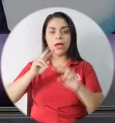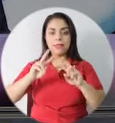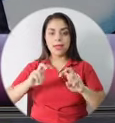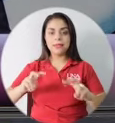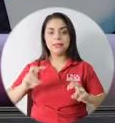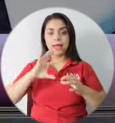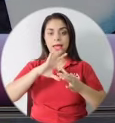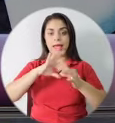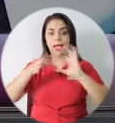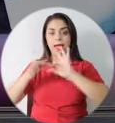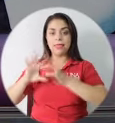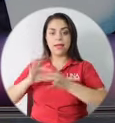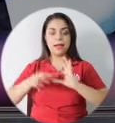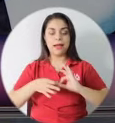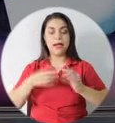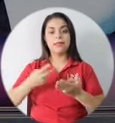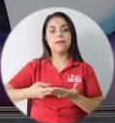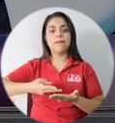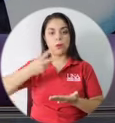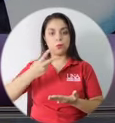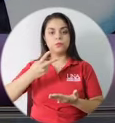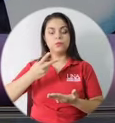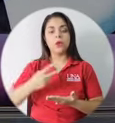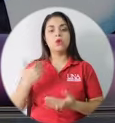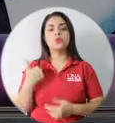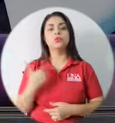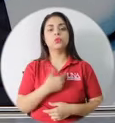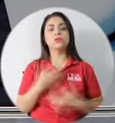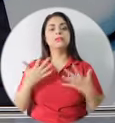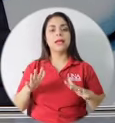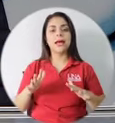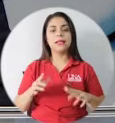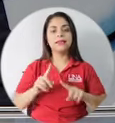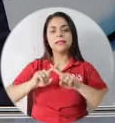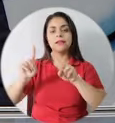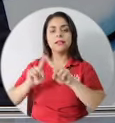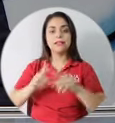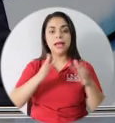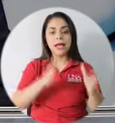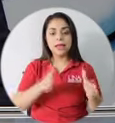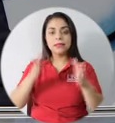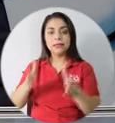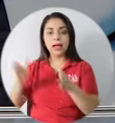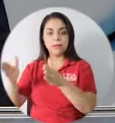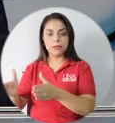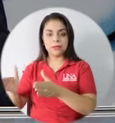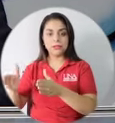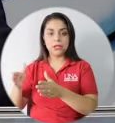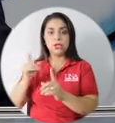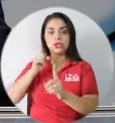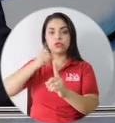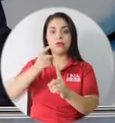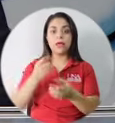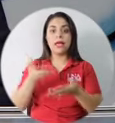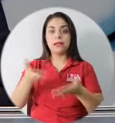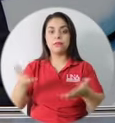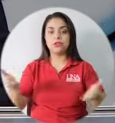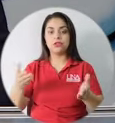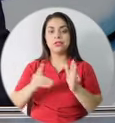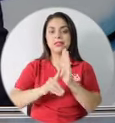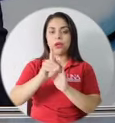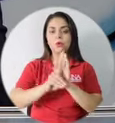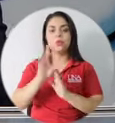café. Entonces hemos cubierto varias etapas analizando los diferentes elementos del desarrollo de la competitividad del